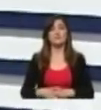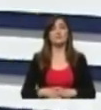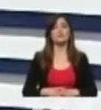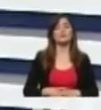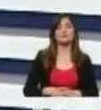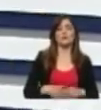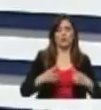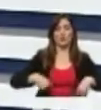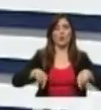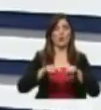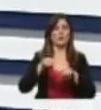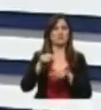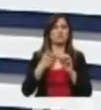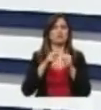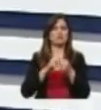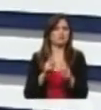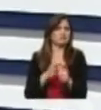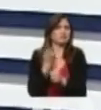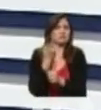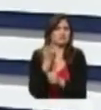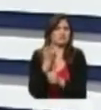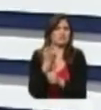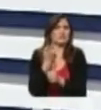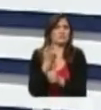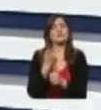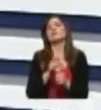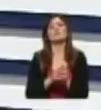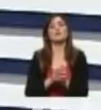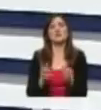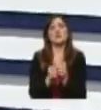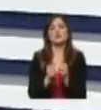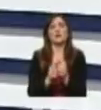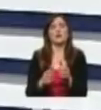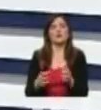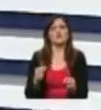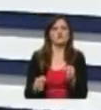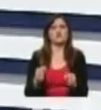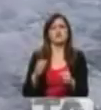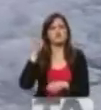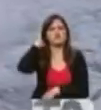que los baches son el principal inconveniente y también el ruido que realizan las maquinarias.